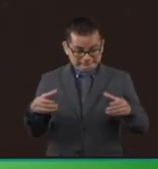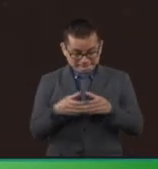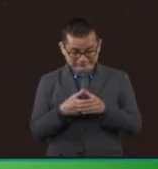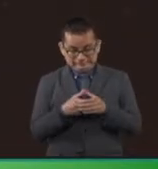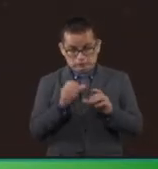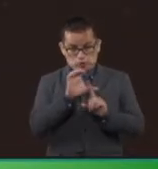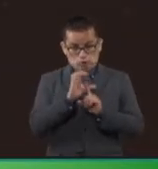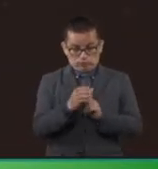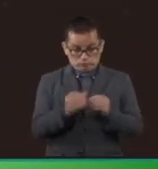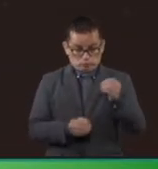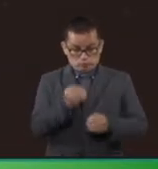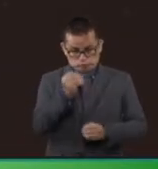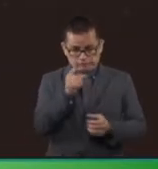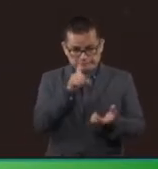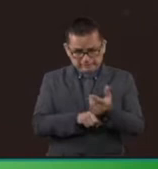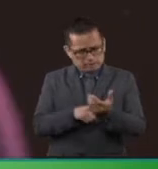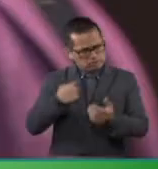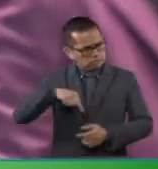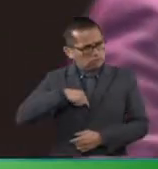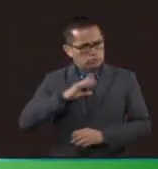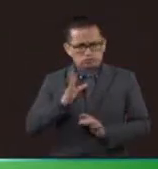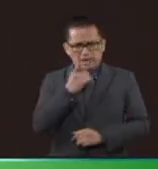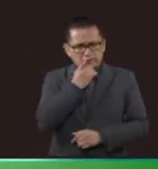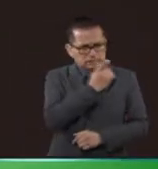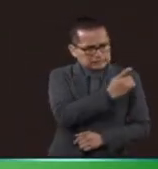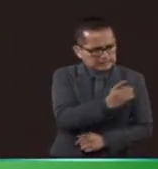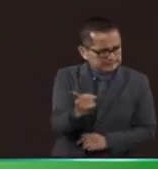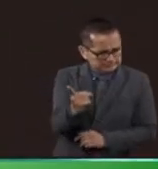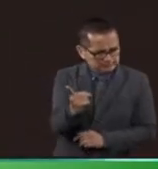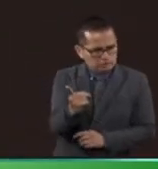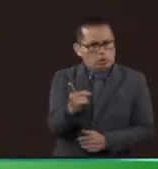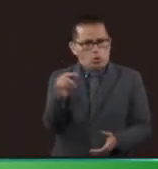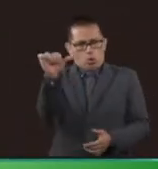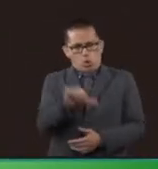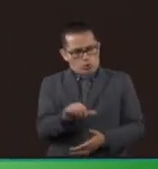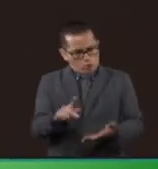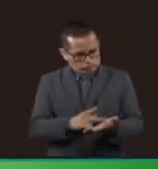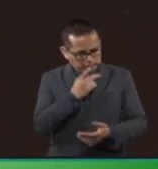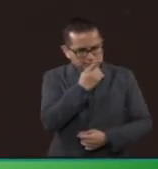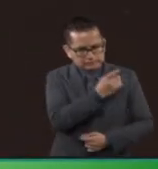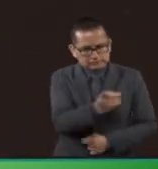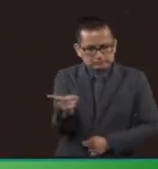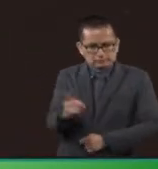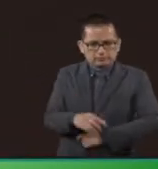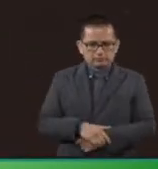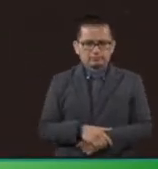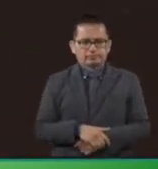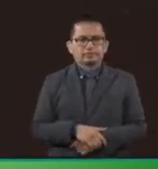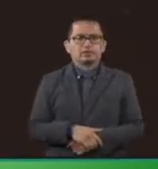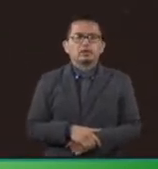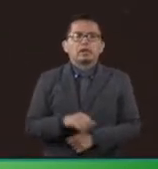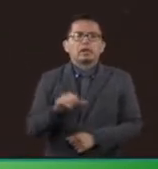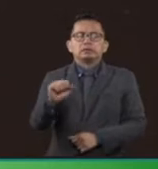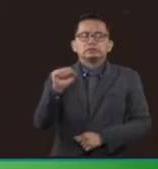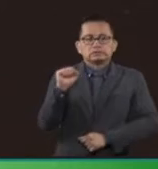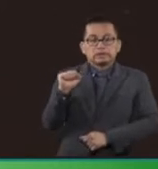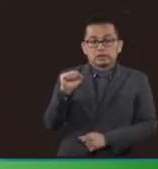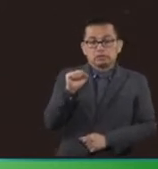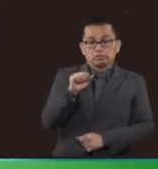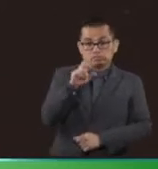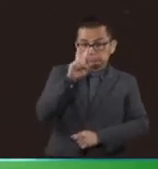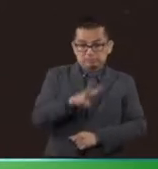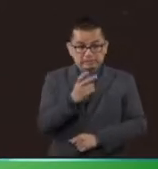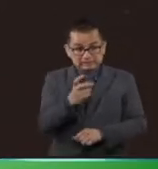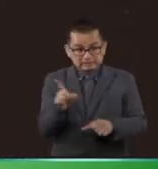justicia y hoy lo reiteramos el sábado fue uno de los días más tristes y más